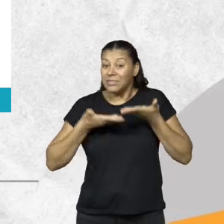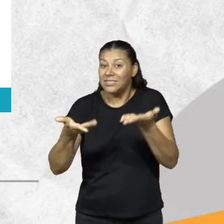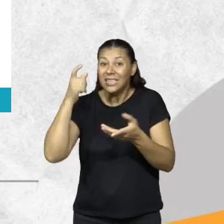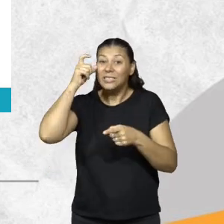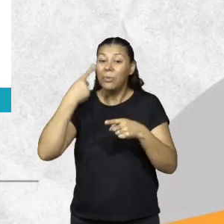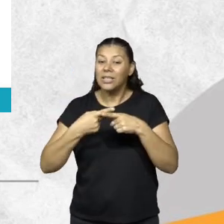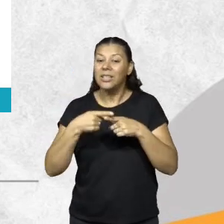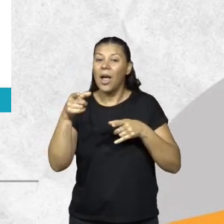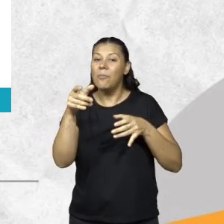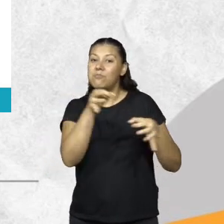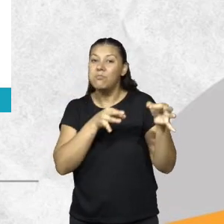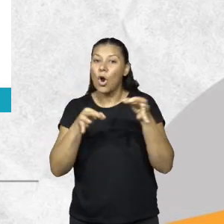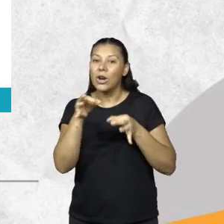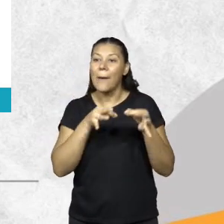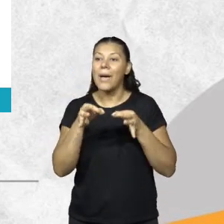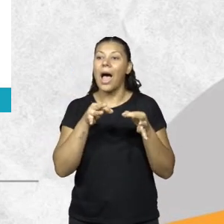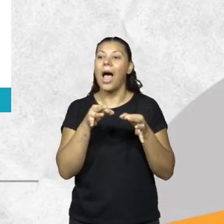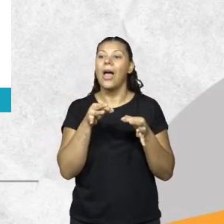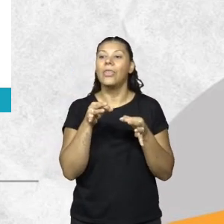gestión integral de cianobacterias.